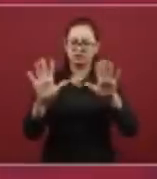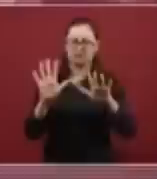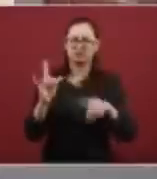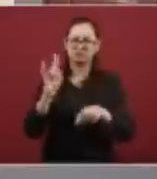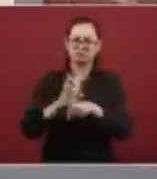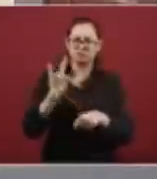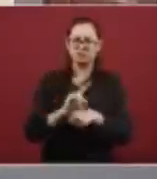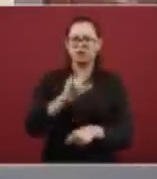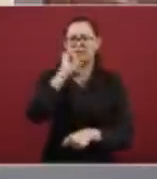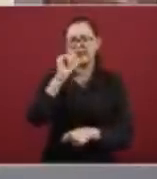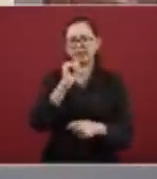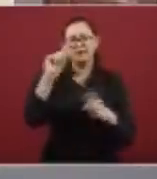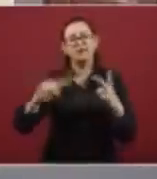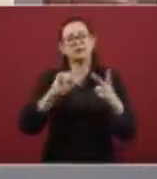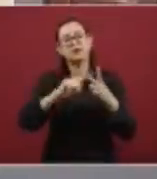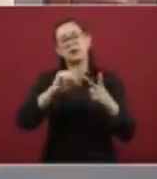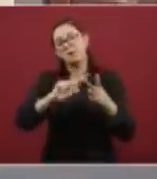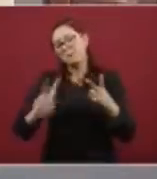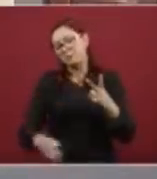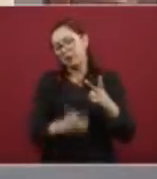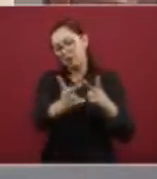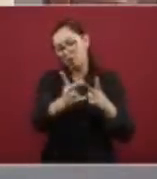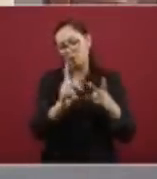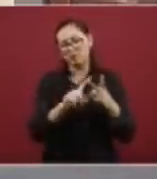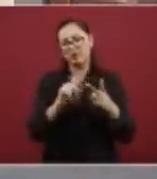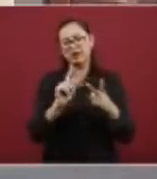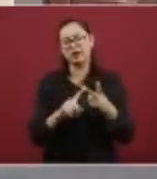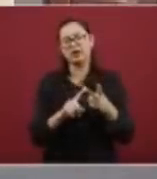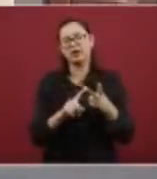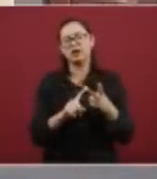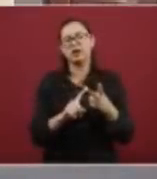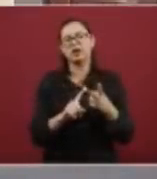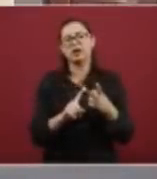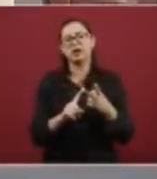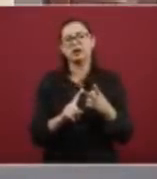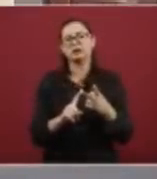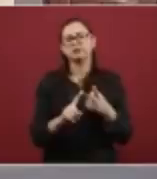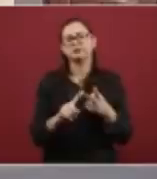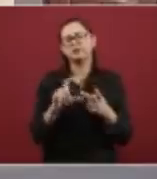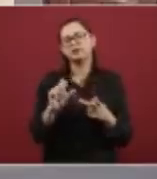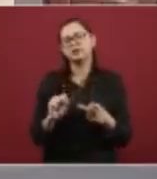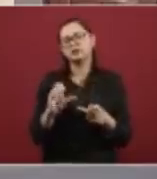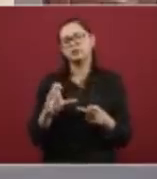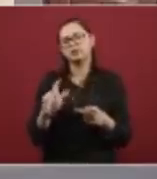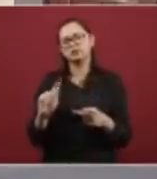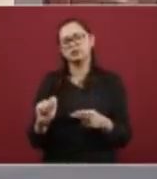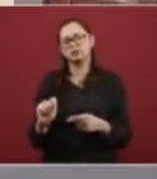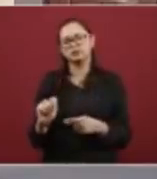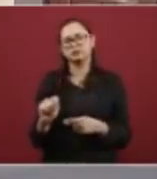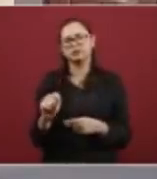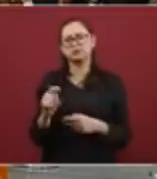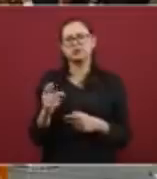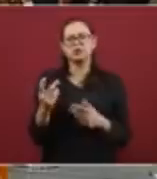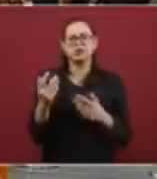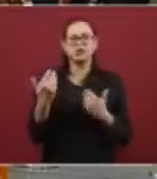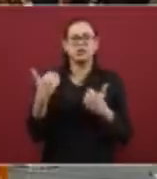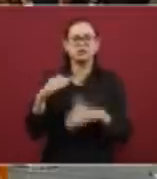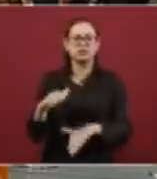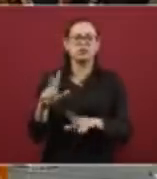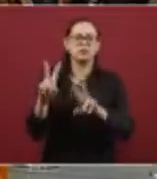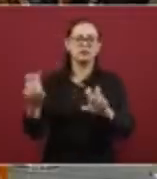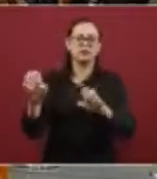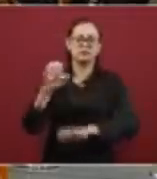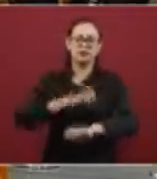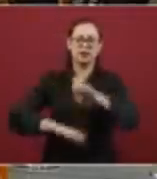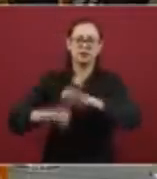segunda pregunta, presidente, es si ya recibió el reporte de la Secretaría de Comunicaciones y Transportes sobre estas empresas con un